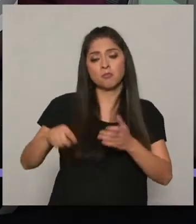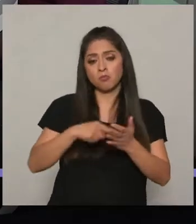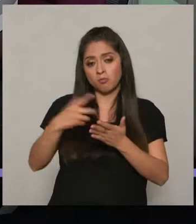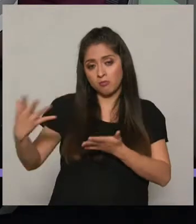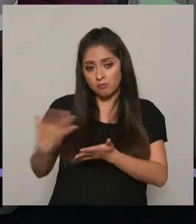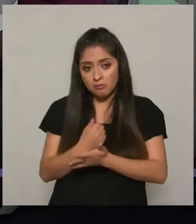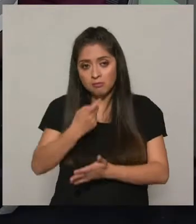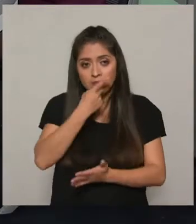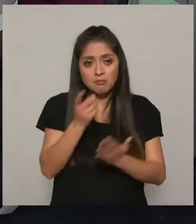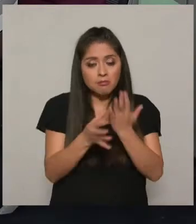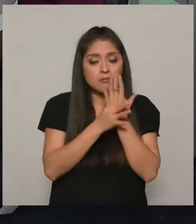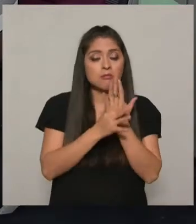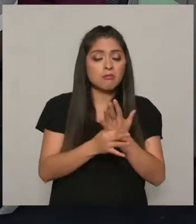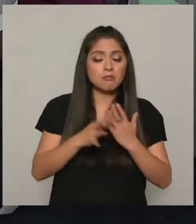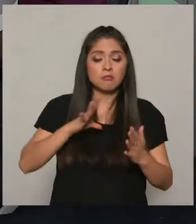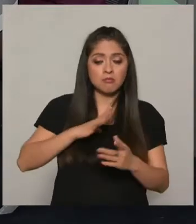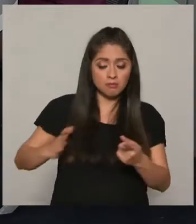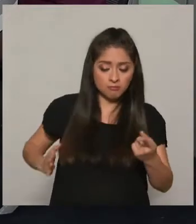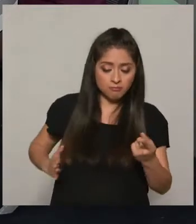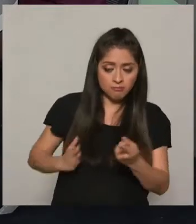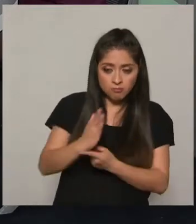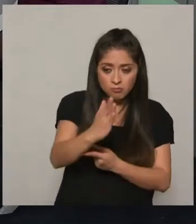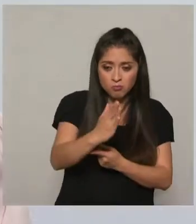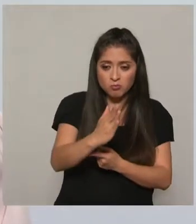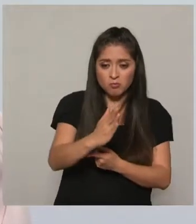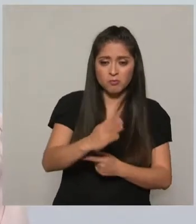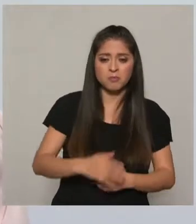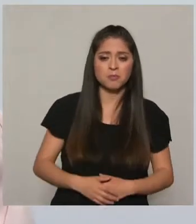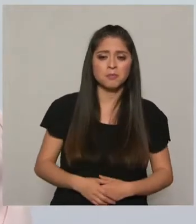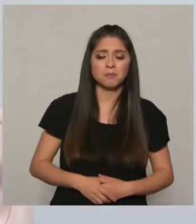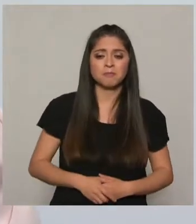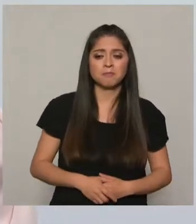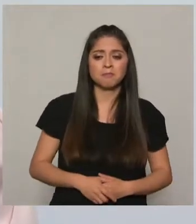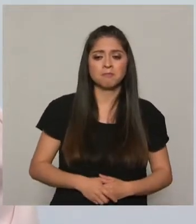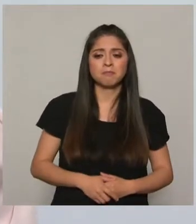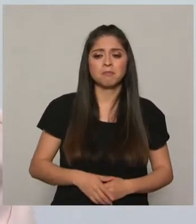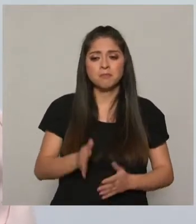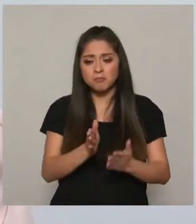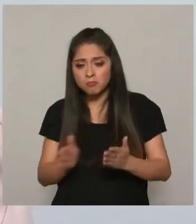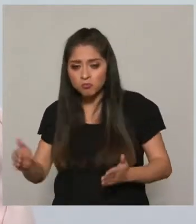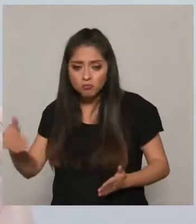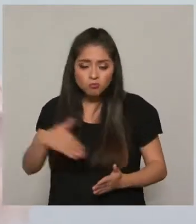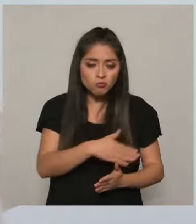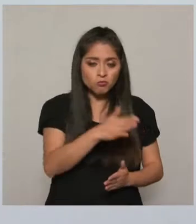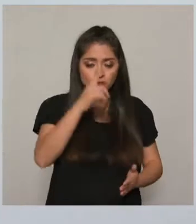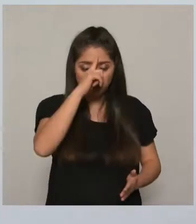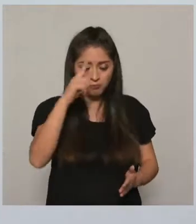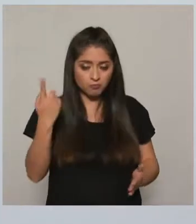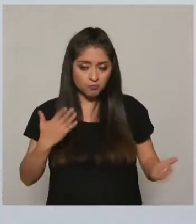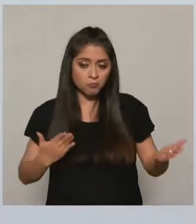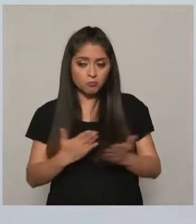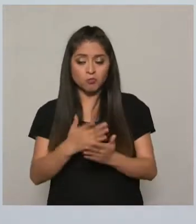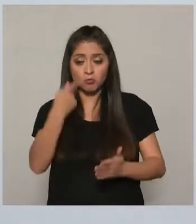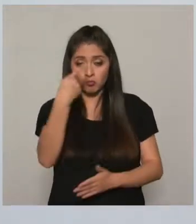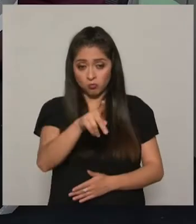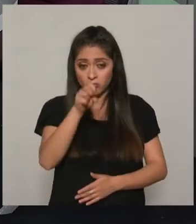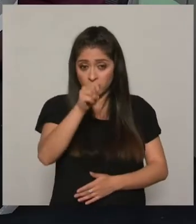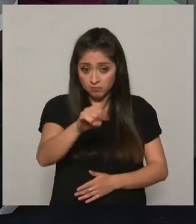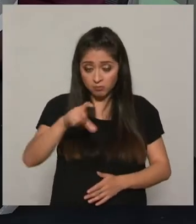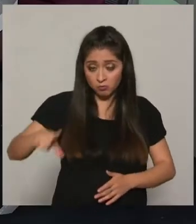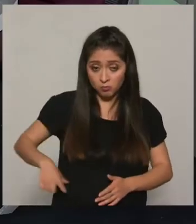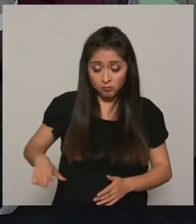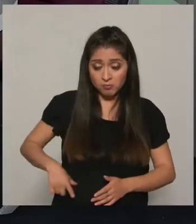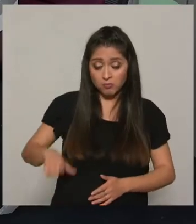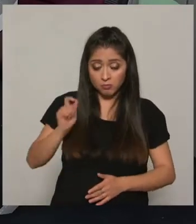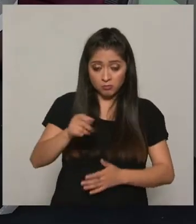que había cruzado un pequeño atajo, ¿no? Y así llega. Pero tú sí eres de las funcionarias que pues